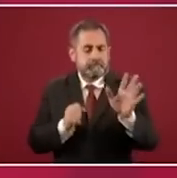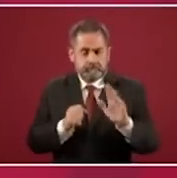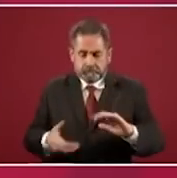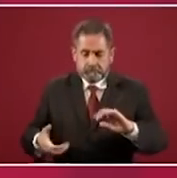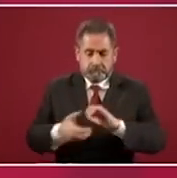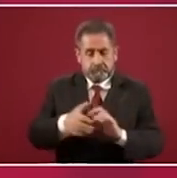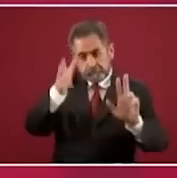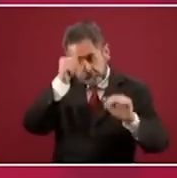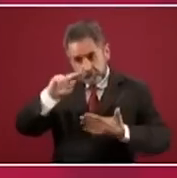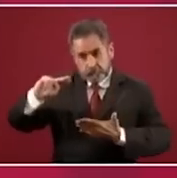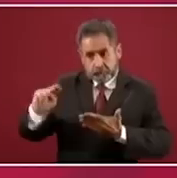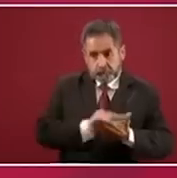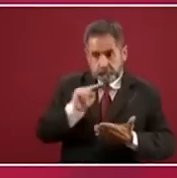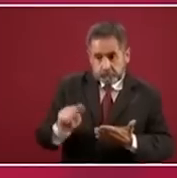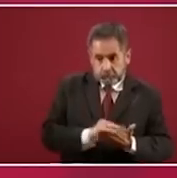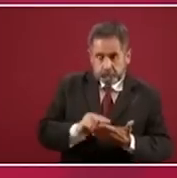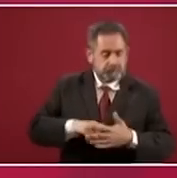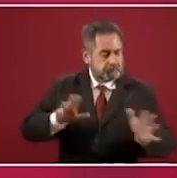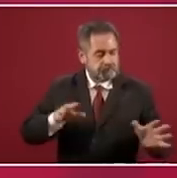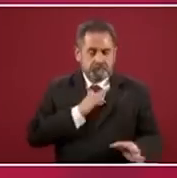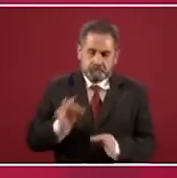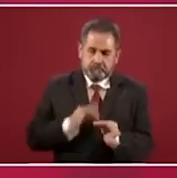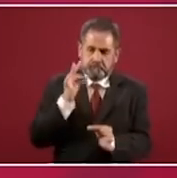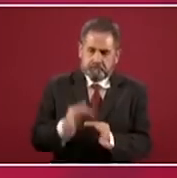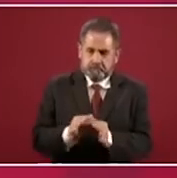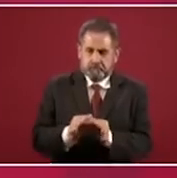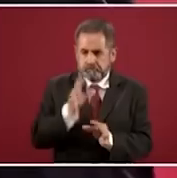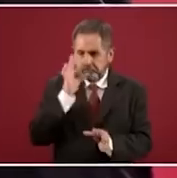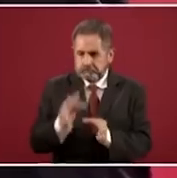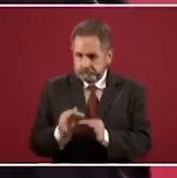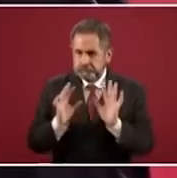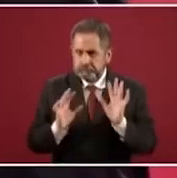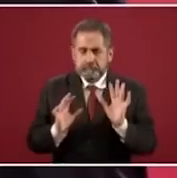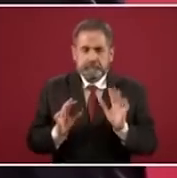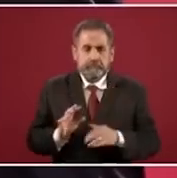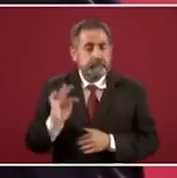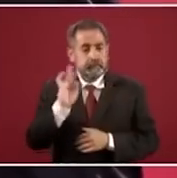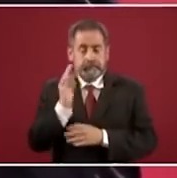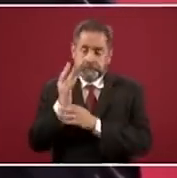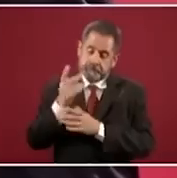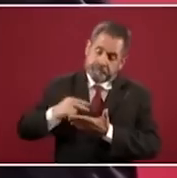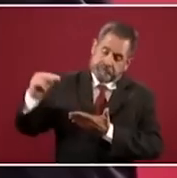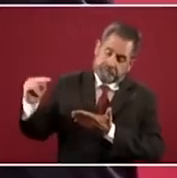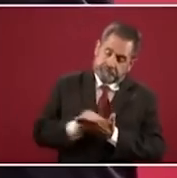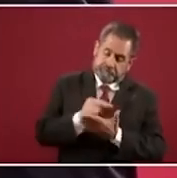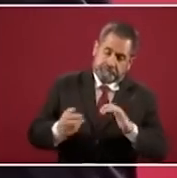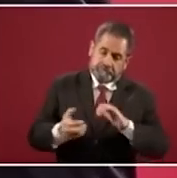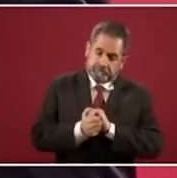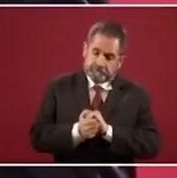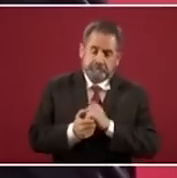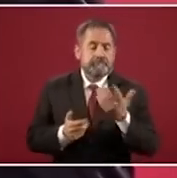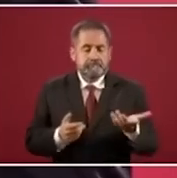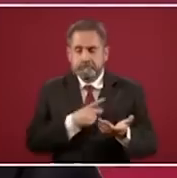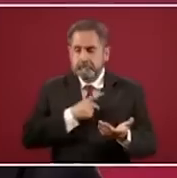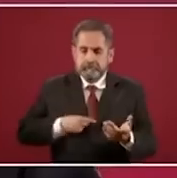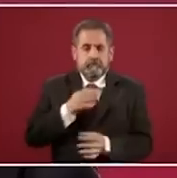acuerdos se cumplen. Si tenemos firmado un tratado,